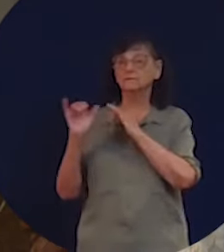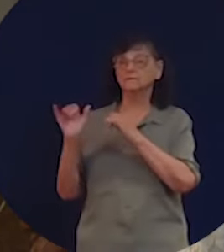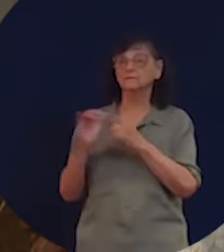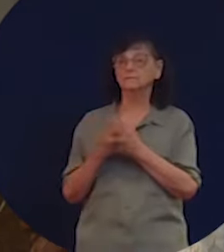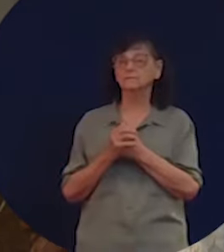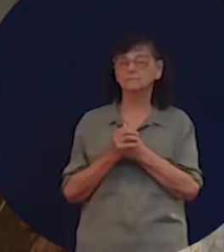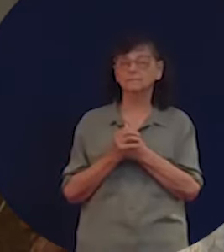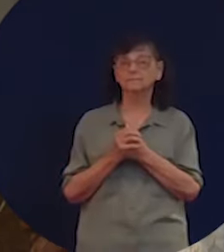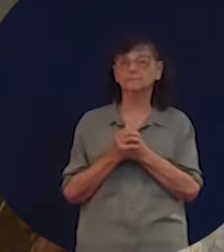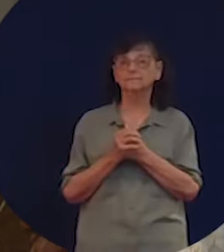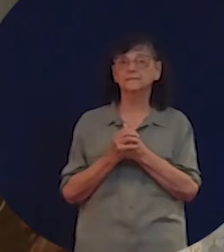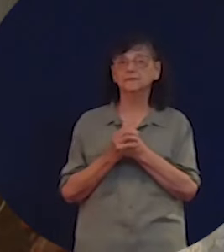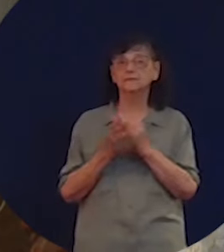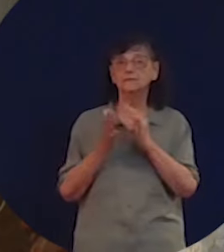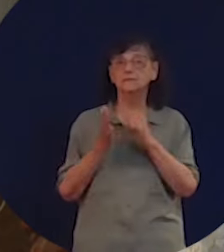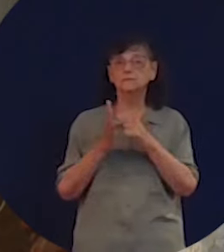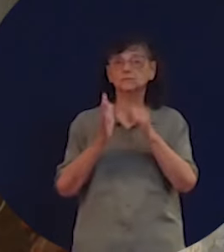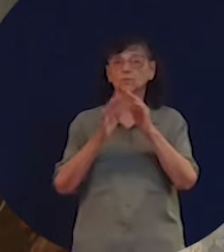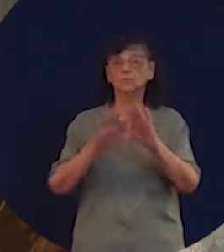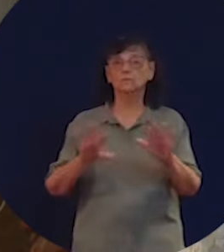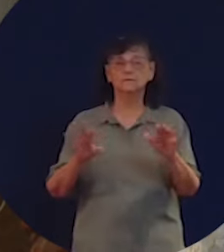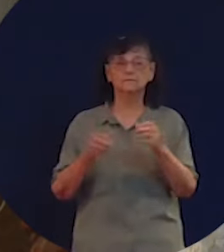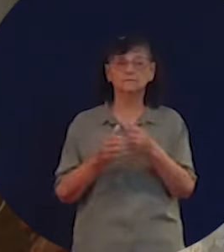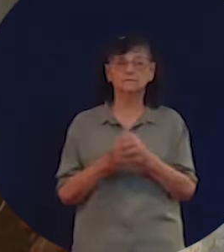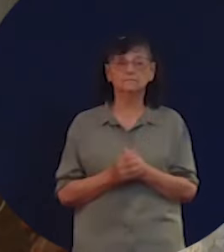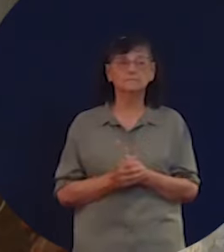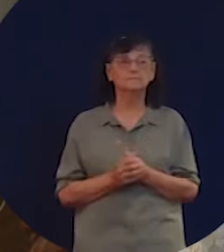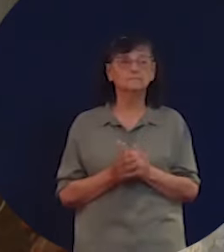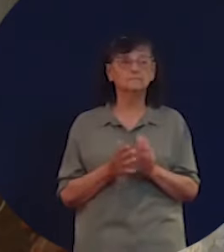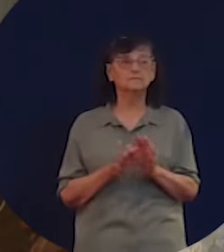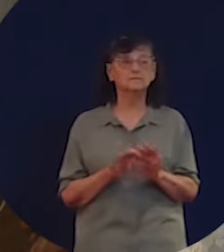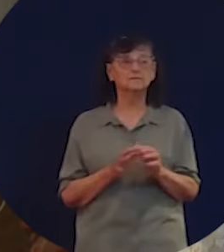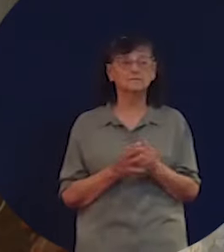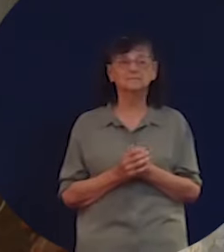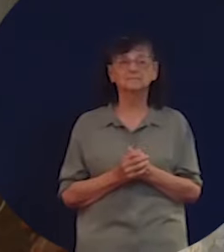su espíritu. Dense fraternamente la paz.